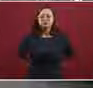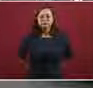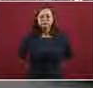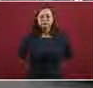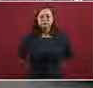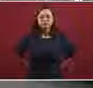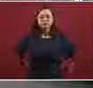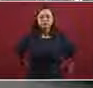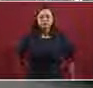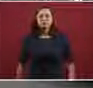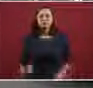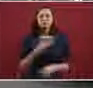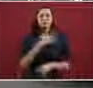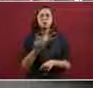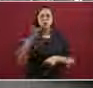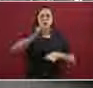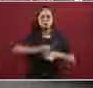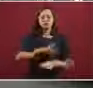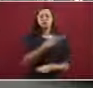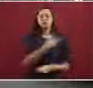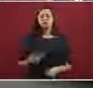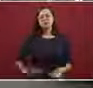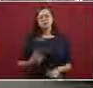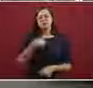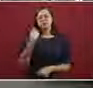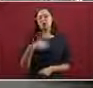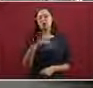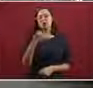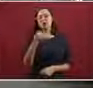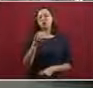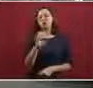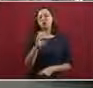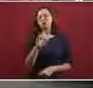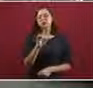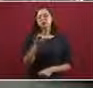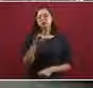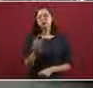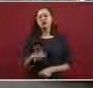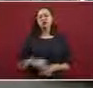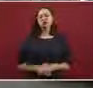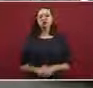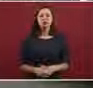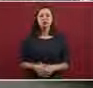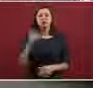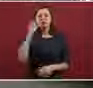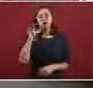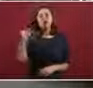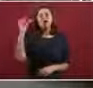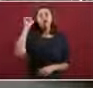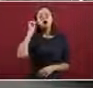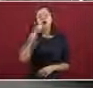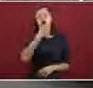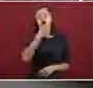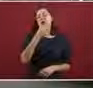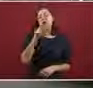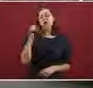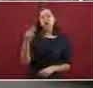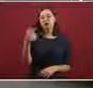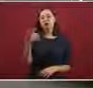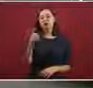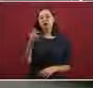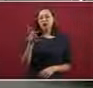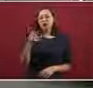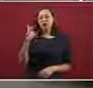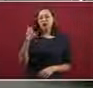Buenos días, presidente. Jocelyn Gutiérrez de Político.mx. Para preguntarle, ayer Jorge Winkler fue removido